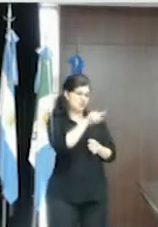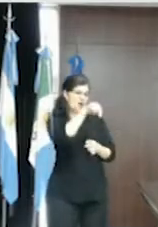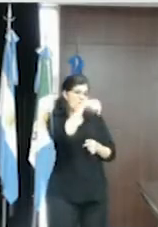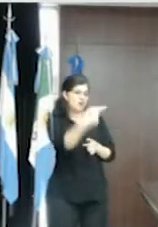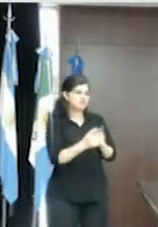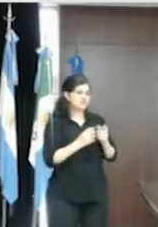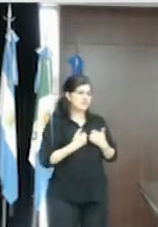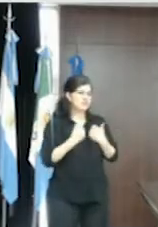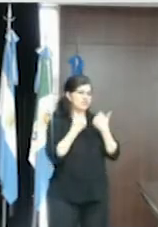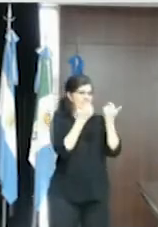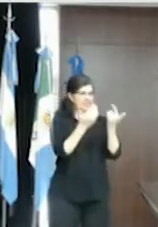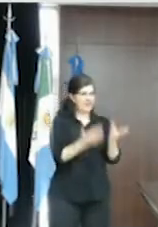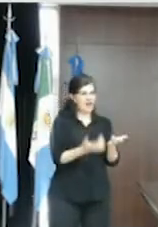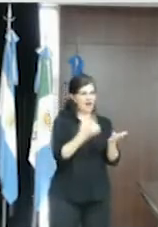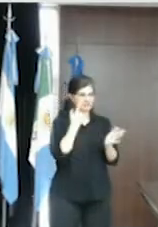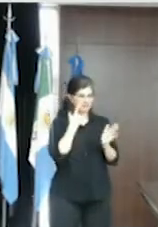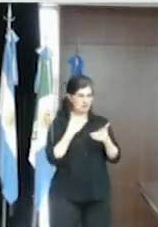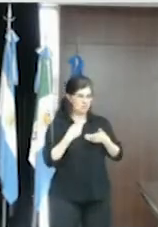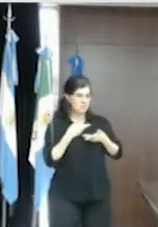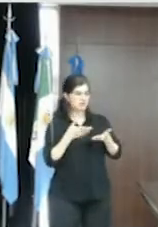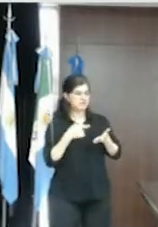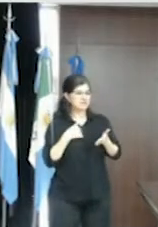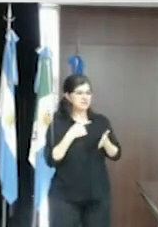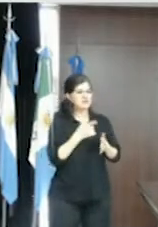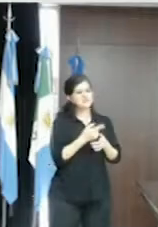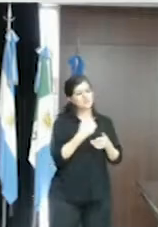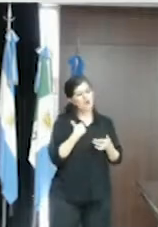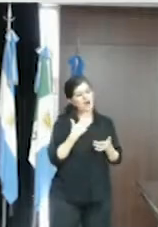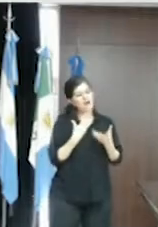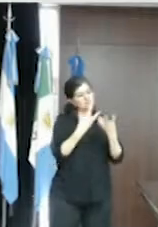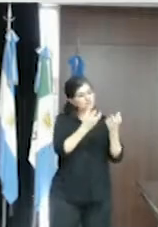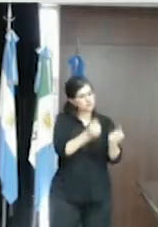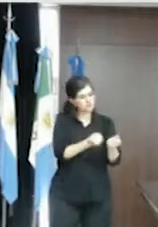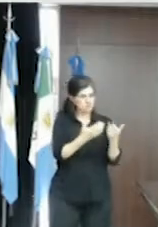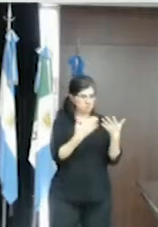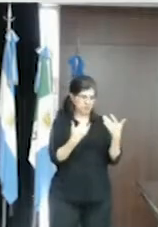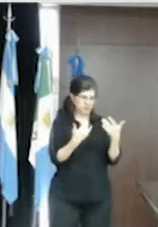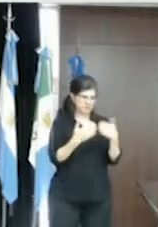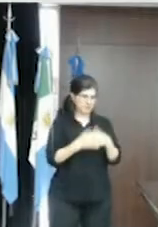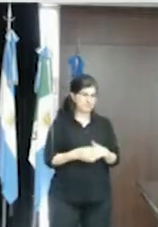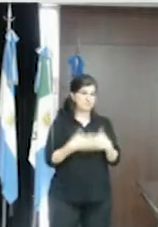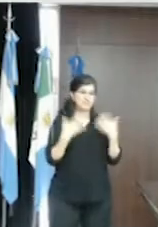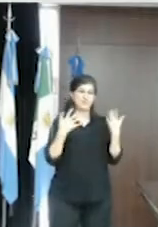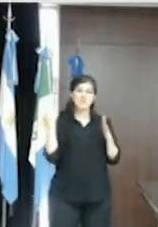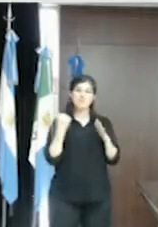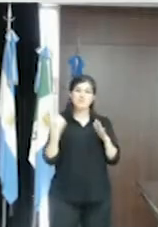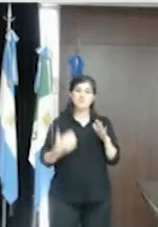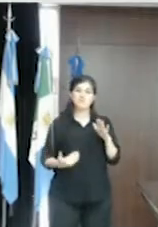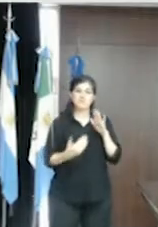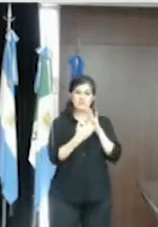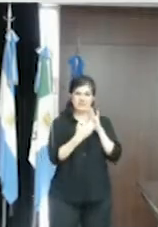demostrar al otro lo que soy capaz de hacer por el otro. Y esto es fundamental